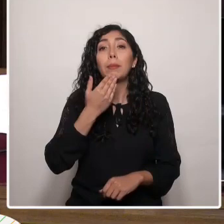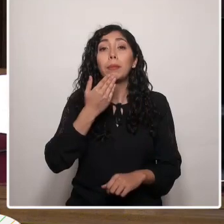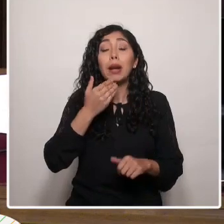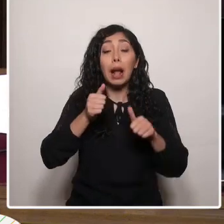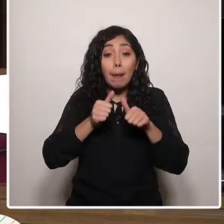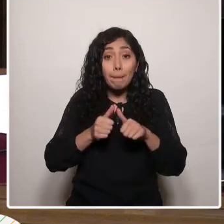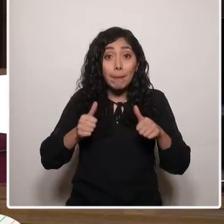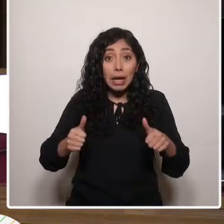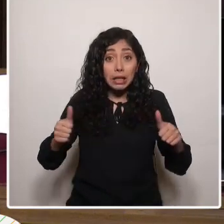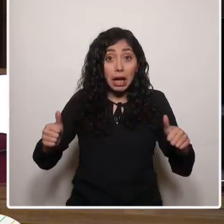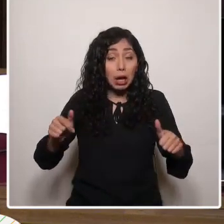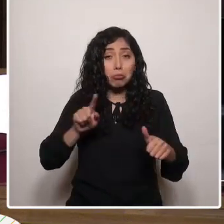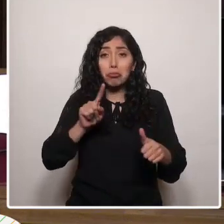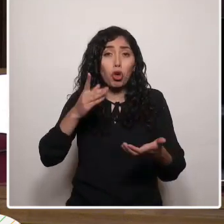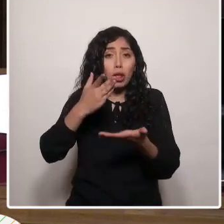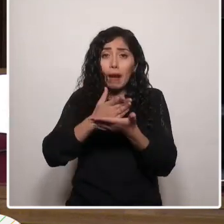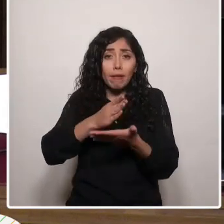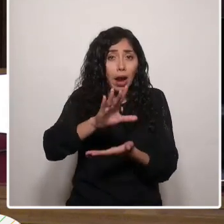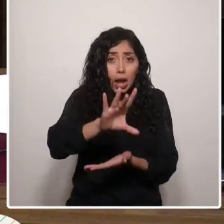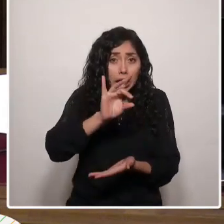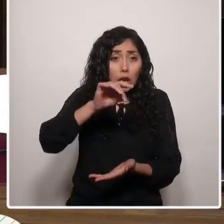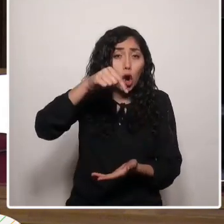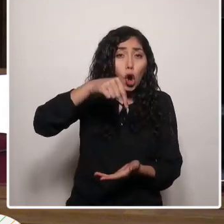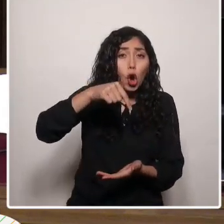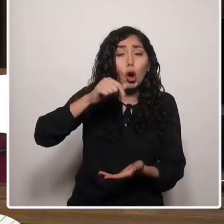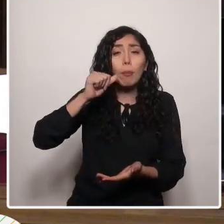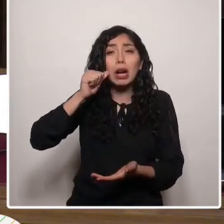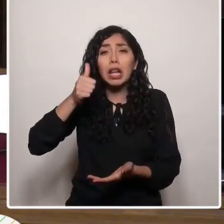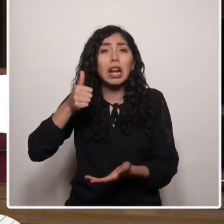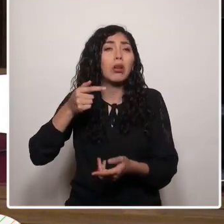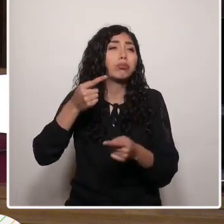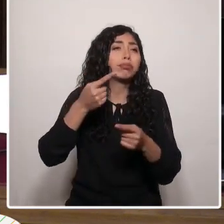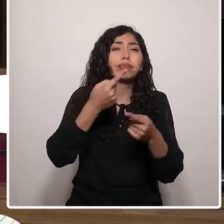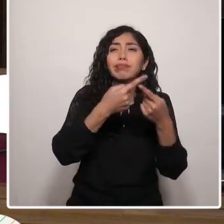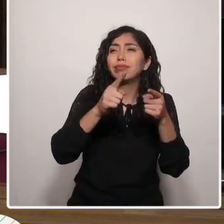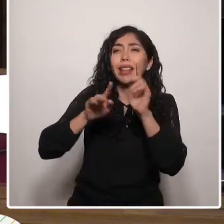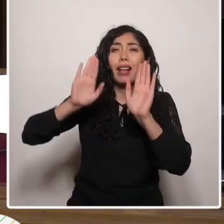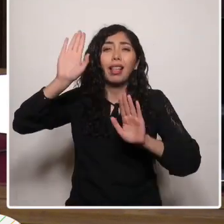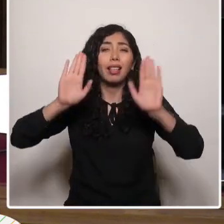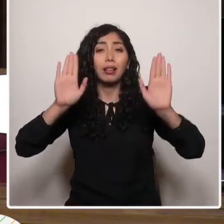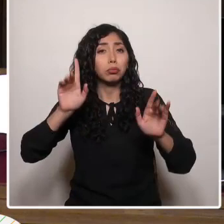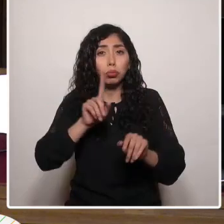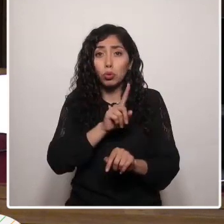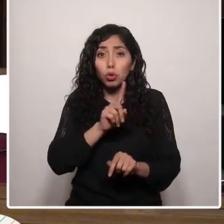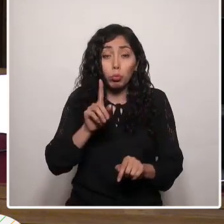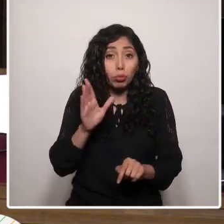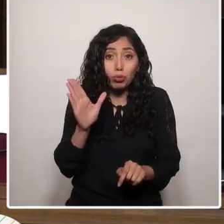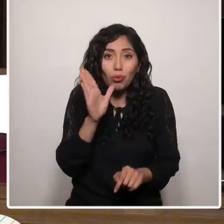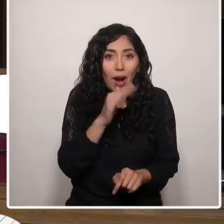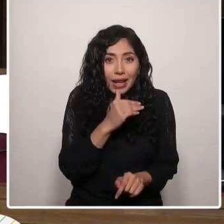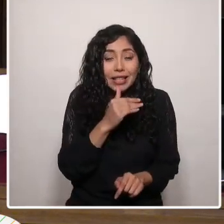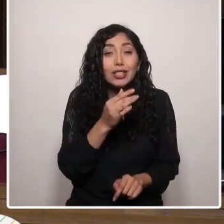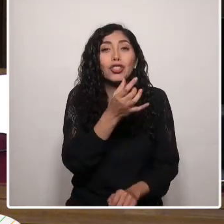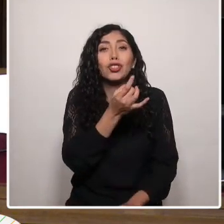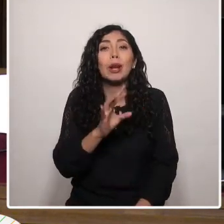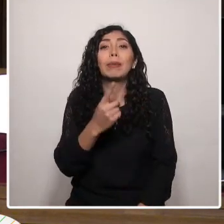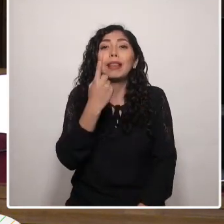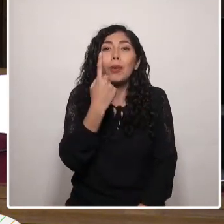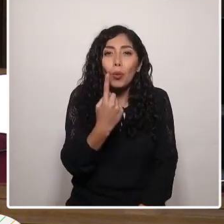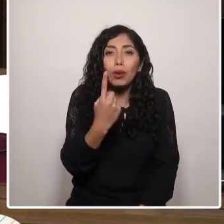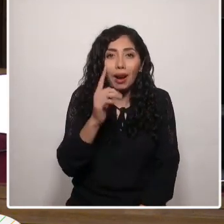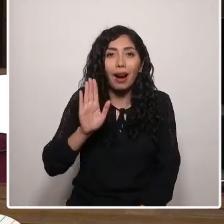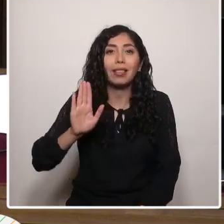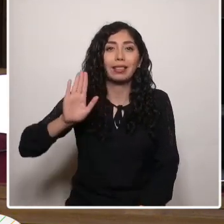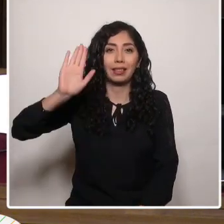que elegir esta tarde o mañana en la mañana entre candidaturas diversas, porque no van a haber, sino que solo una.